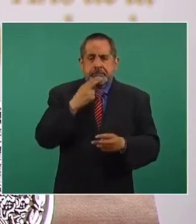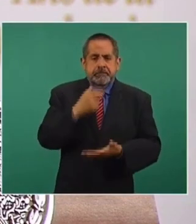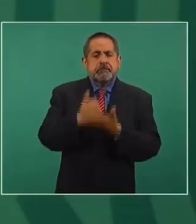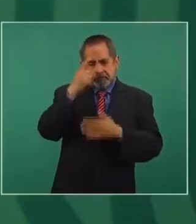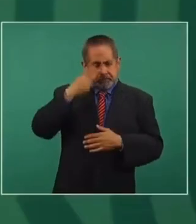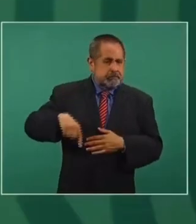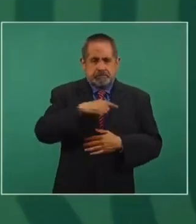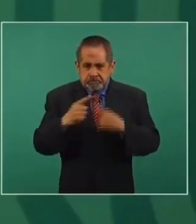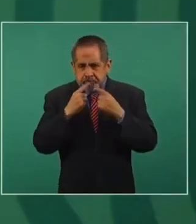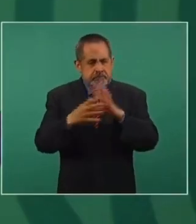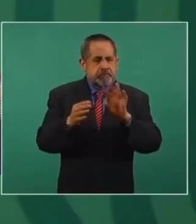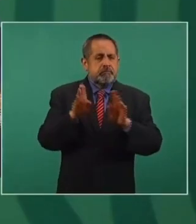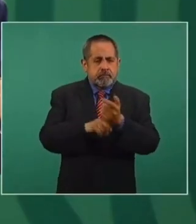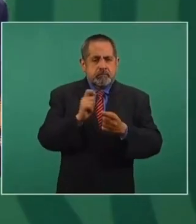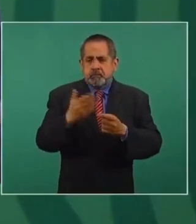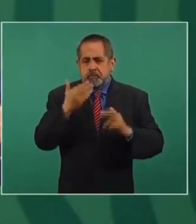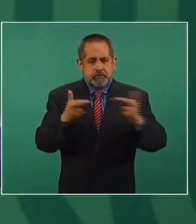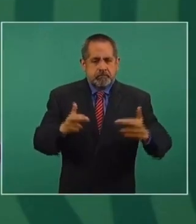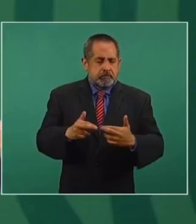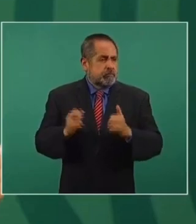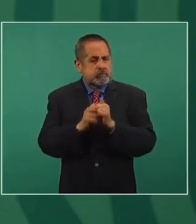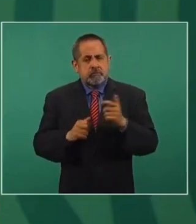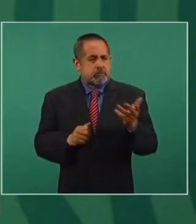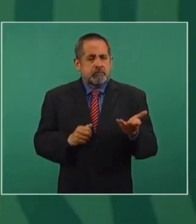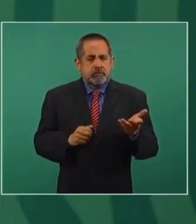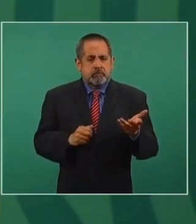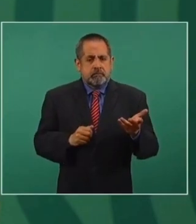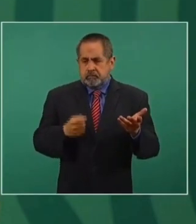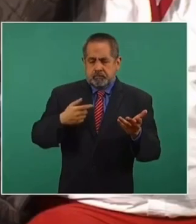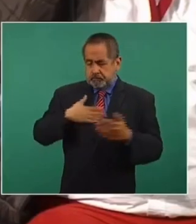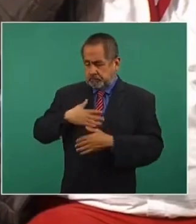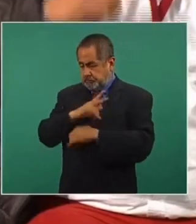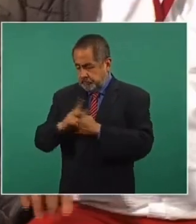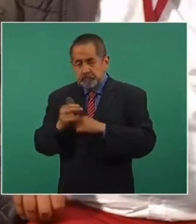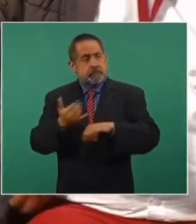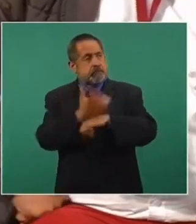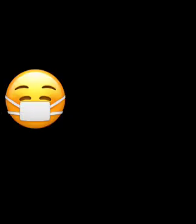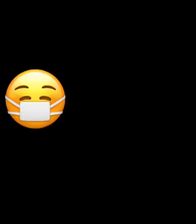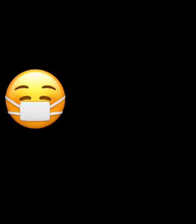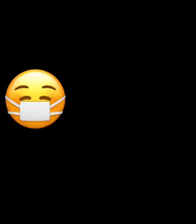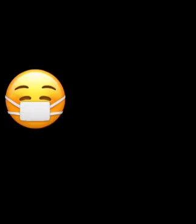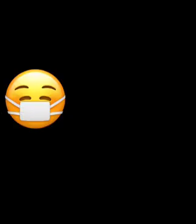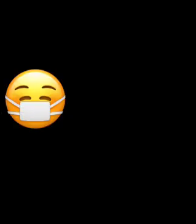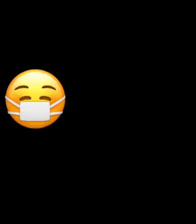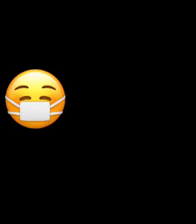ayuden a fortalecer la relación entre nuestro país y Estados Unidos.